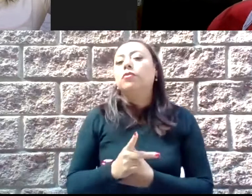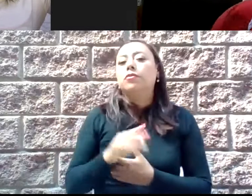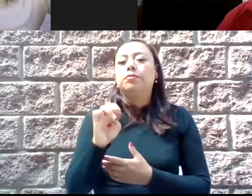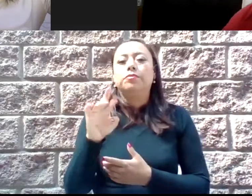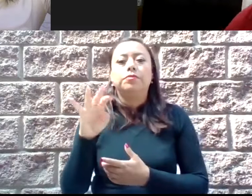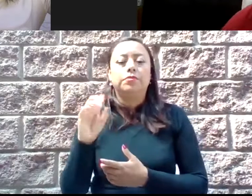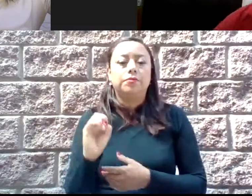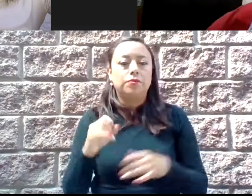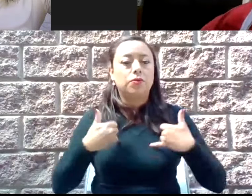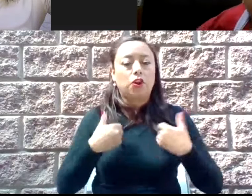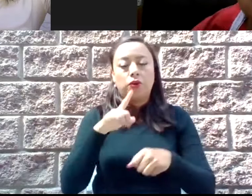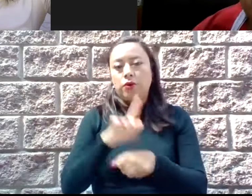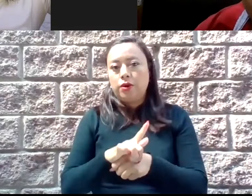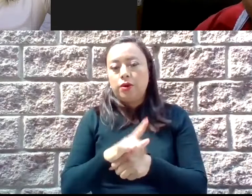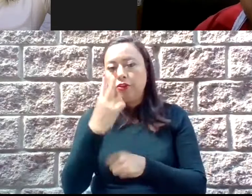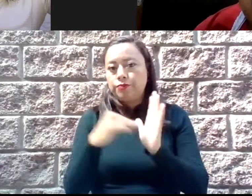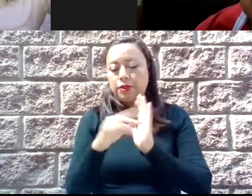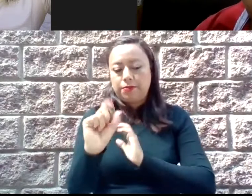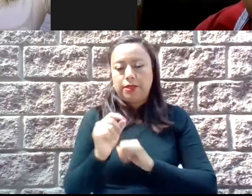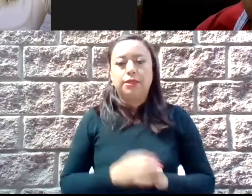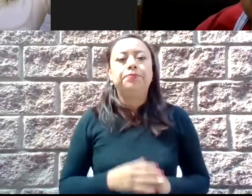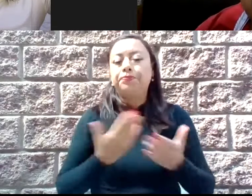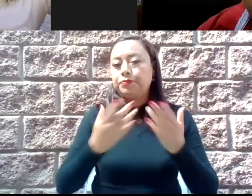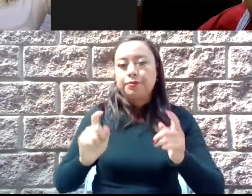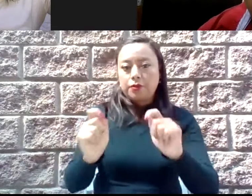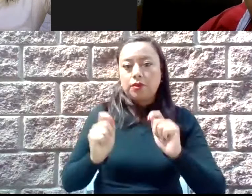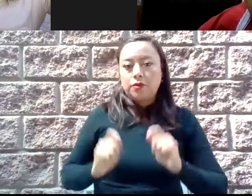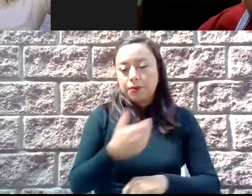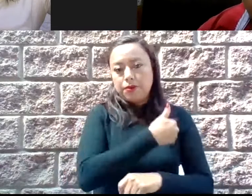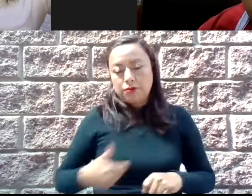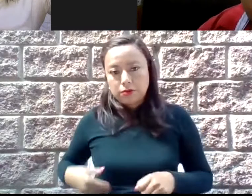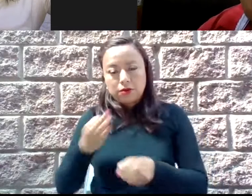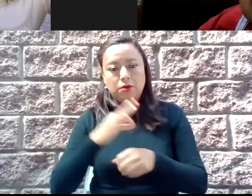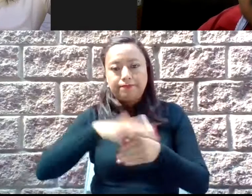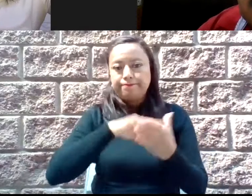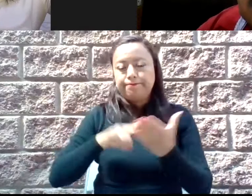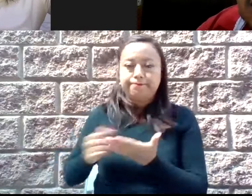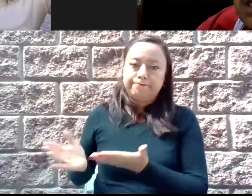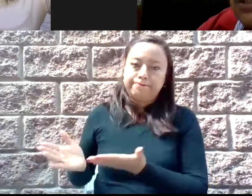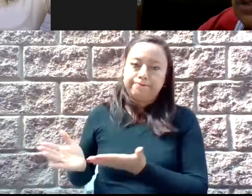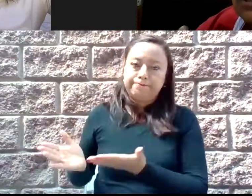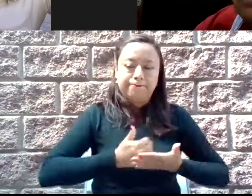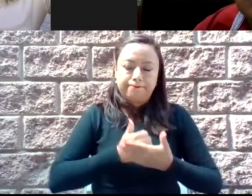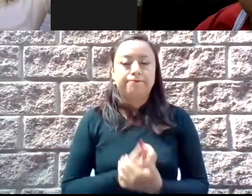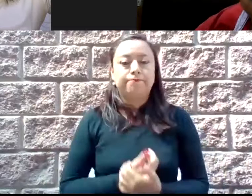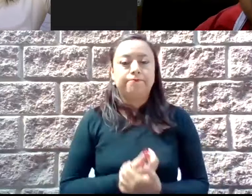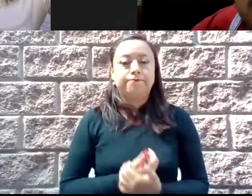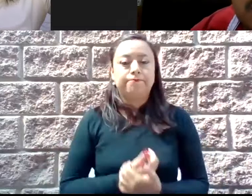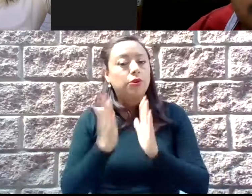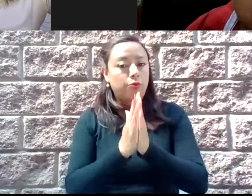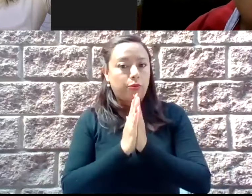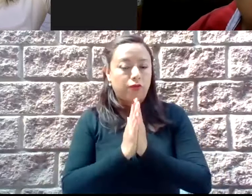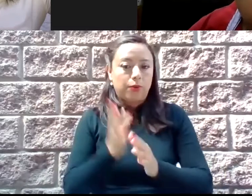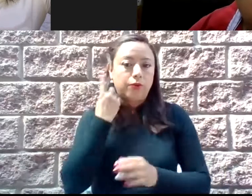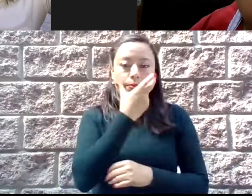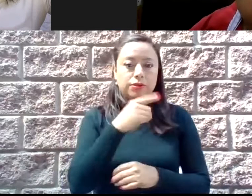Con instrucciones de la Presidencia, procederé a recoger la votación nominal del dictamen de referencia. Les solicito a las diputadas